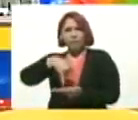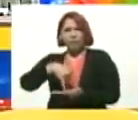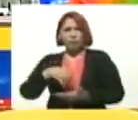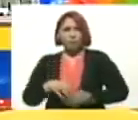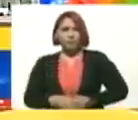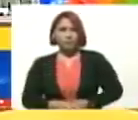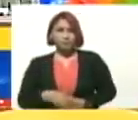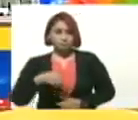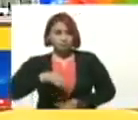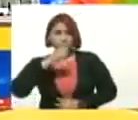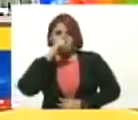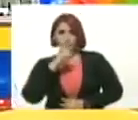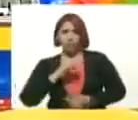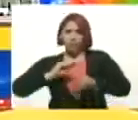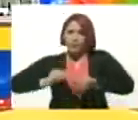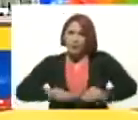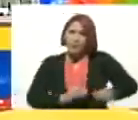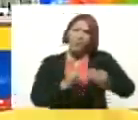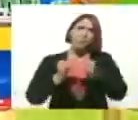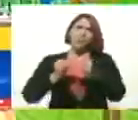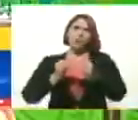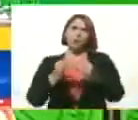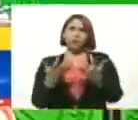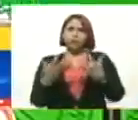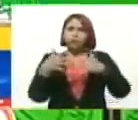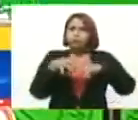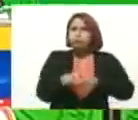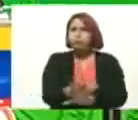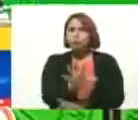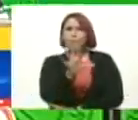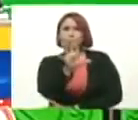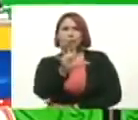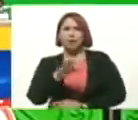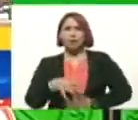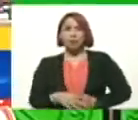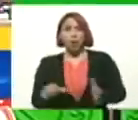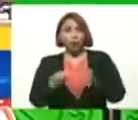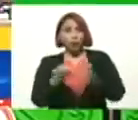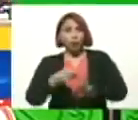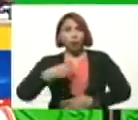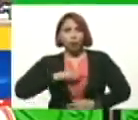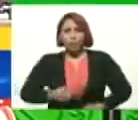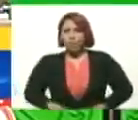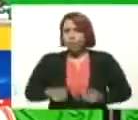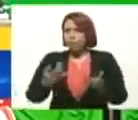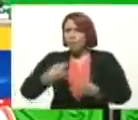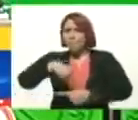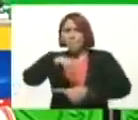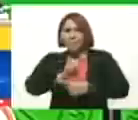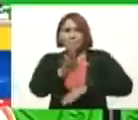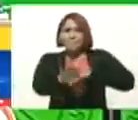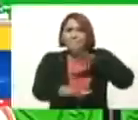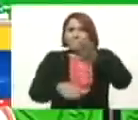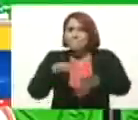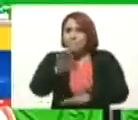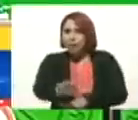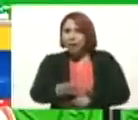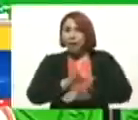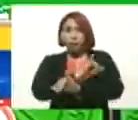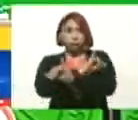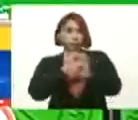este año de recuperación integral del país, donde estamos dando el primer paso